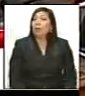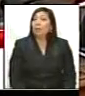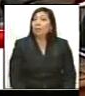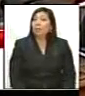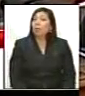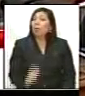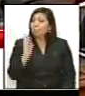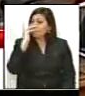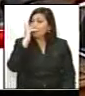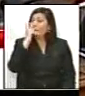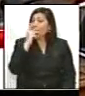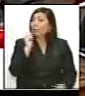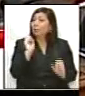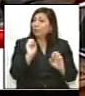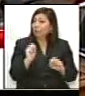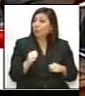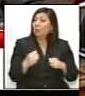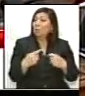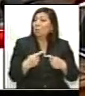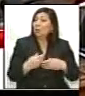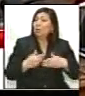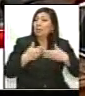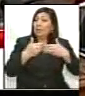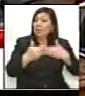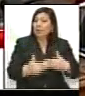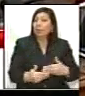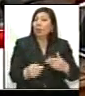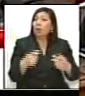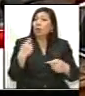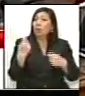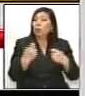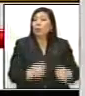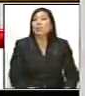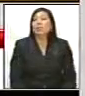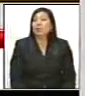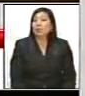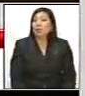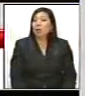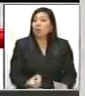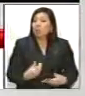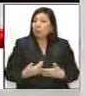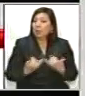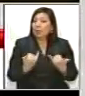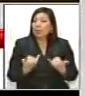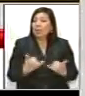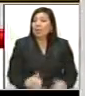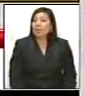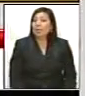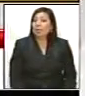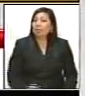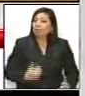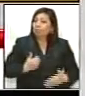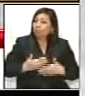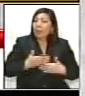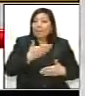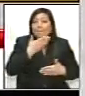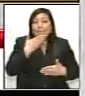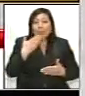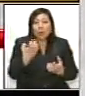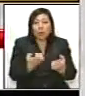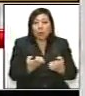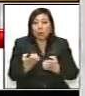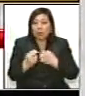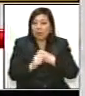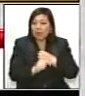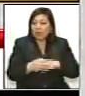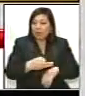gran atractivo que van a permitir ampliar la oferta turística, y como consecuencia de ello se va a continuar mejorando la economía de